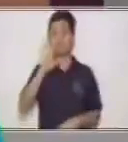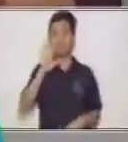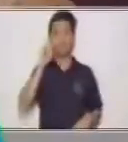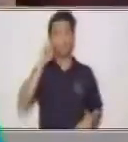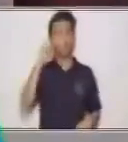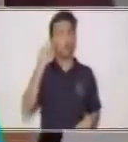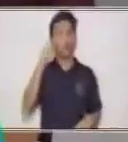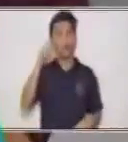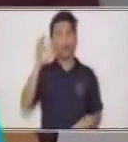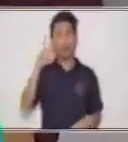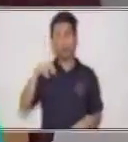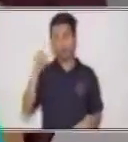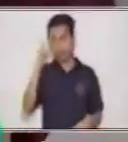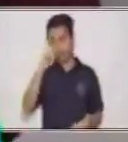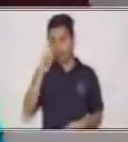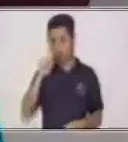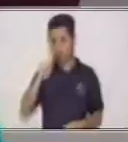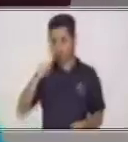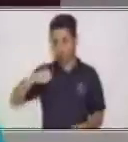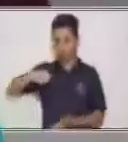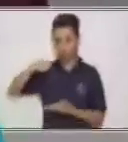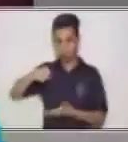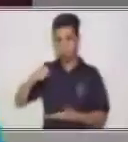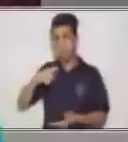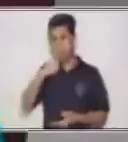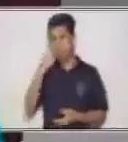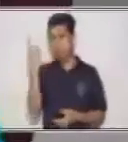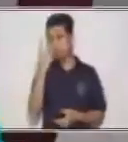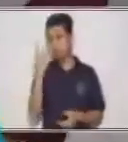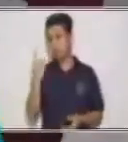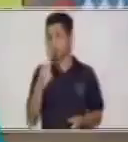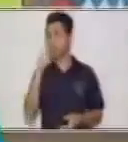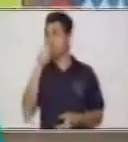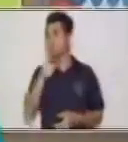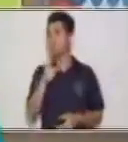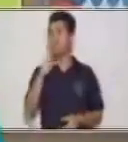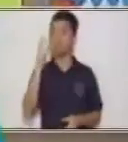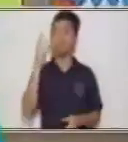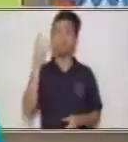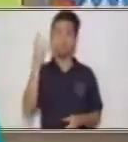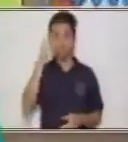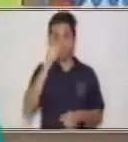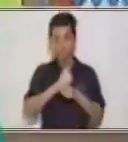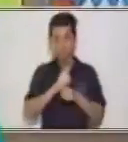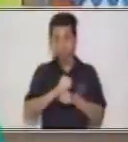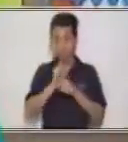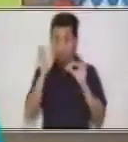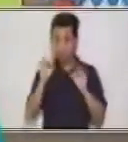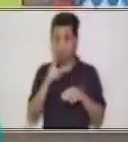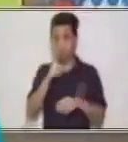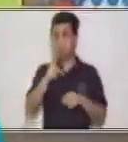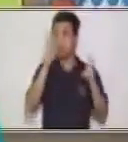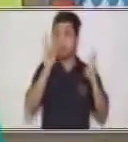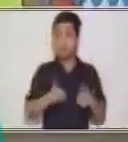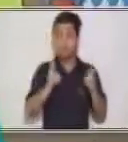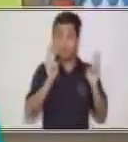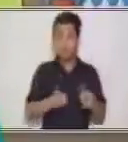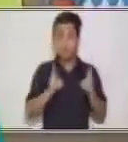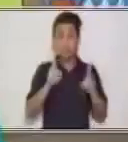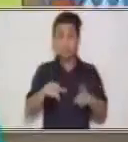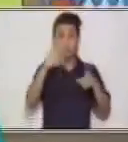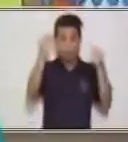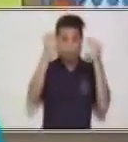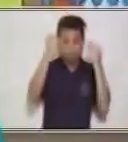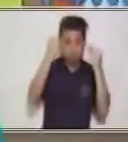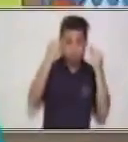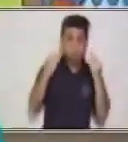importante es trabajar esto? Quisiera que compartas siempre con un adulto lo aprendido.